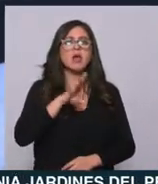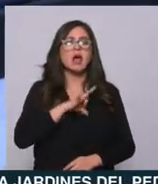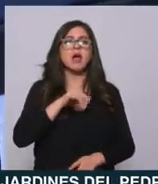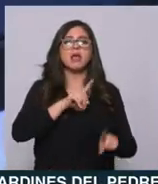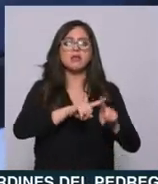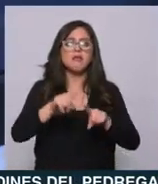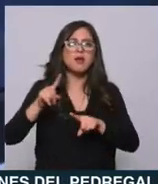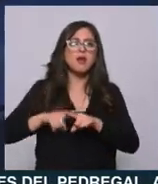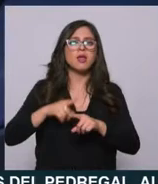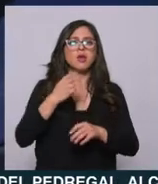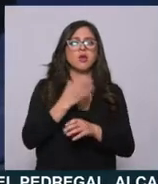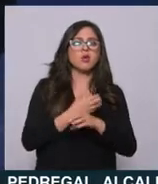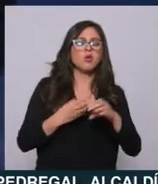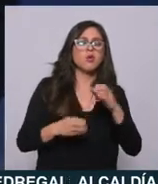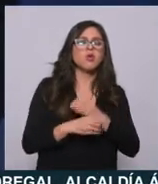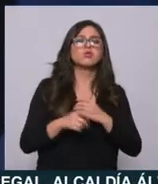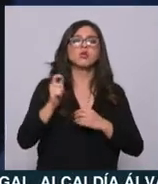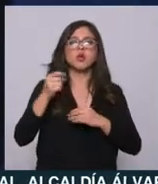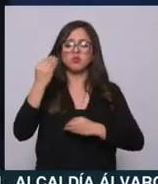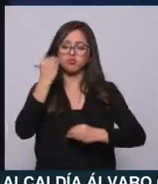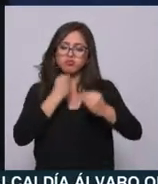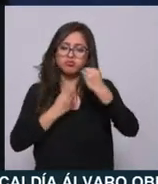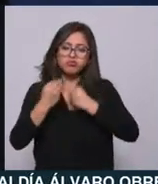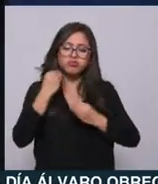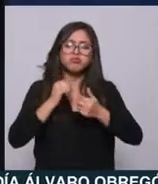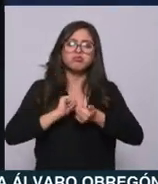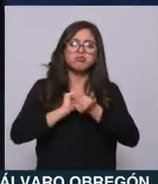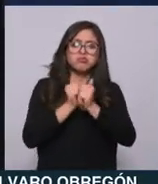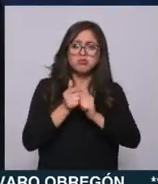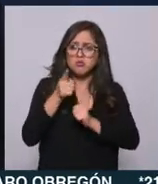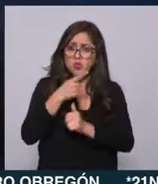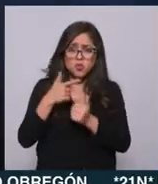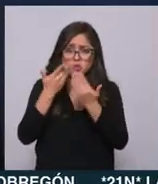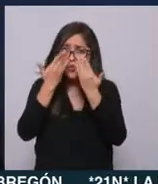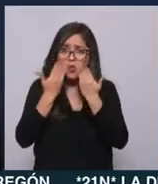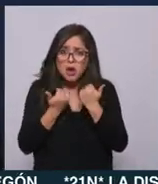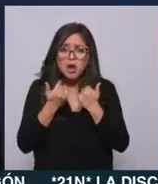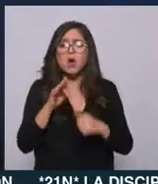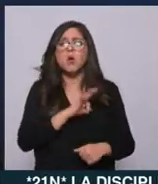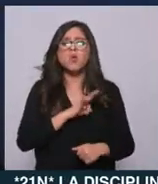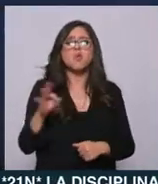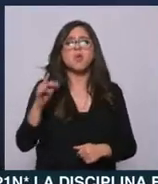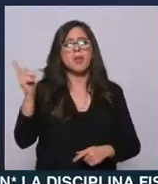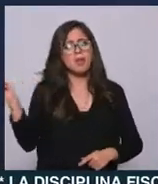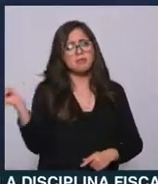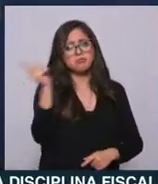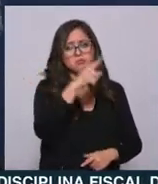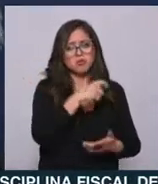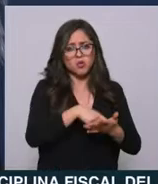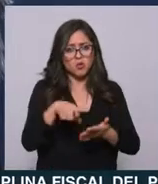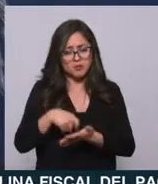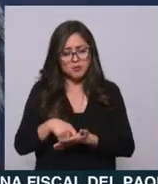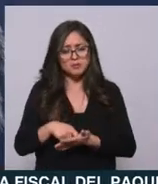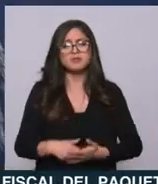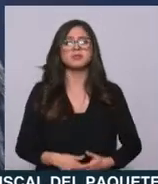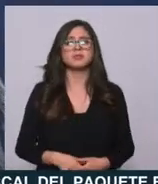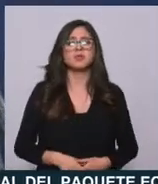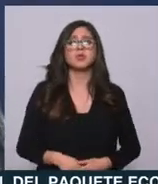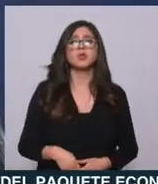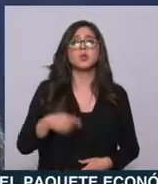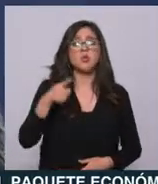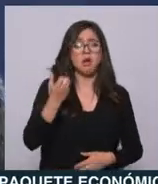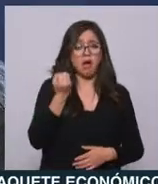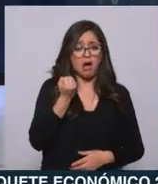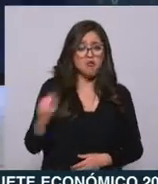venden ropa recreacionista de la época, armadura, armas. O sea, si no tienen, se pueden equipar allá. Pero no es obligatorio ir